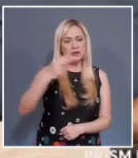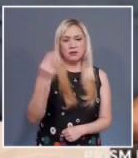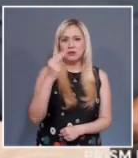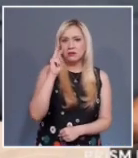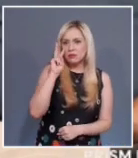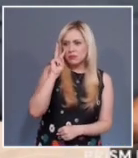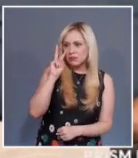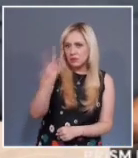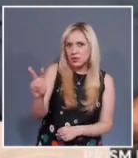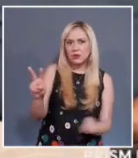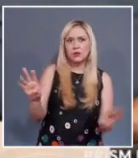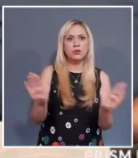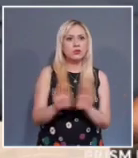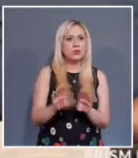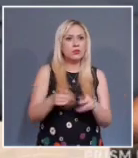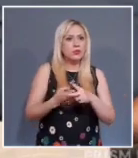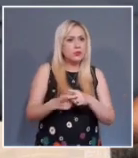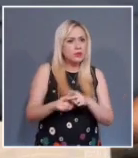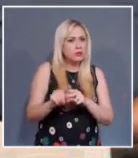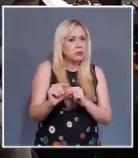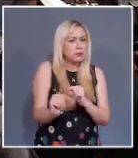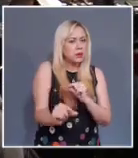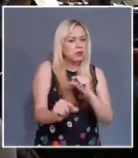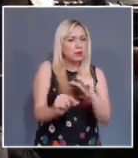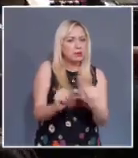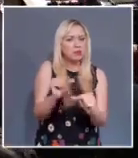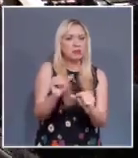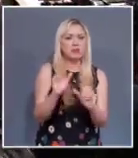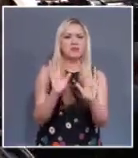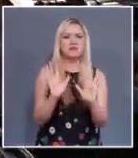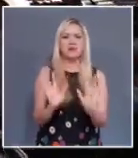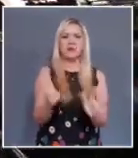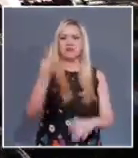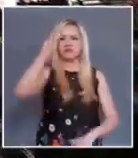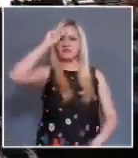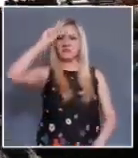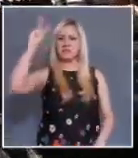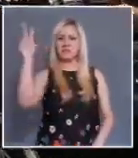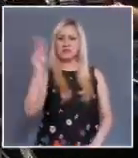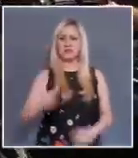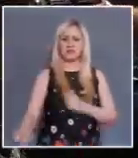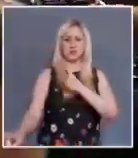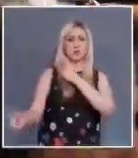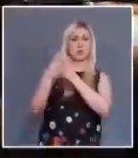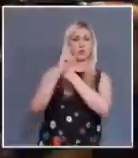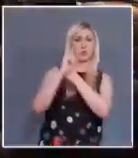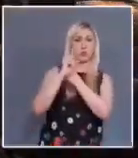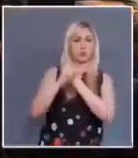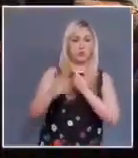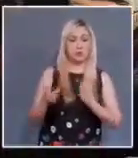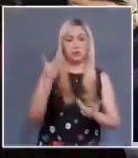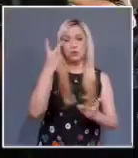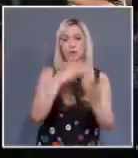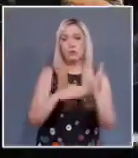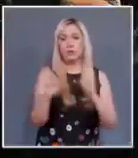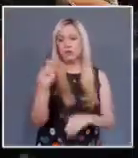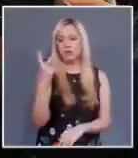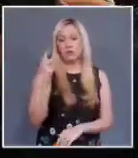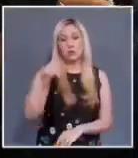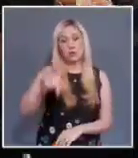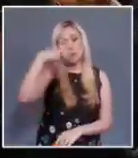digitales están cruzando la línea a lo físico. En 2022, México se convirtió en el segundo país con